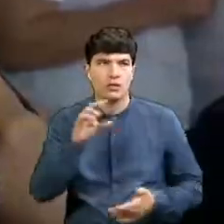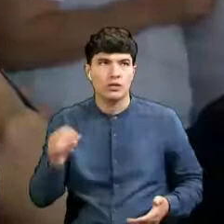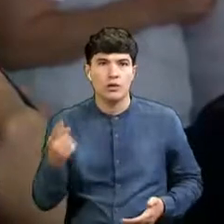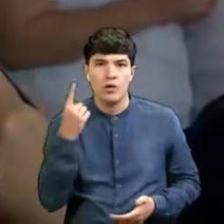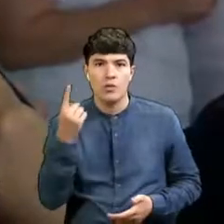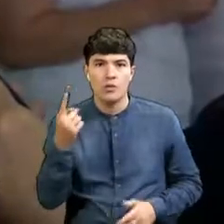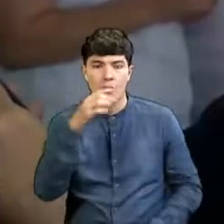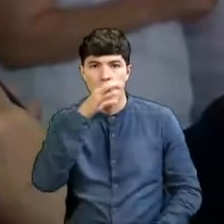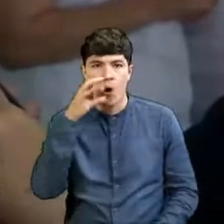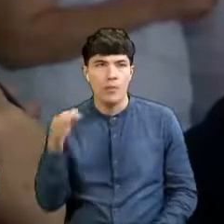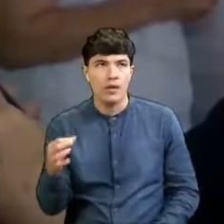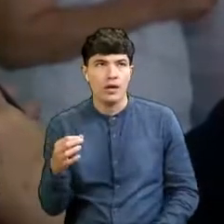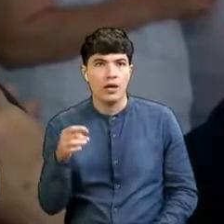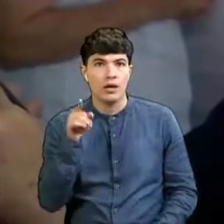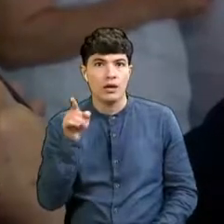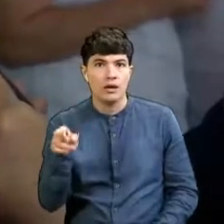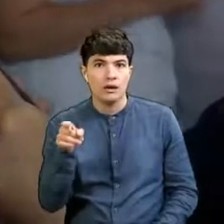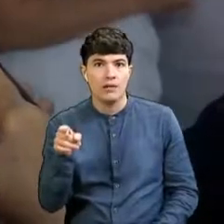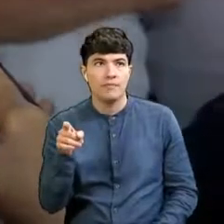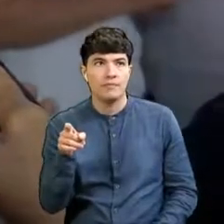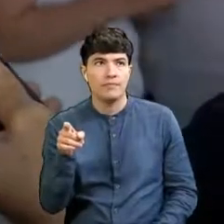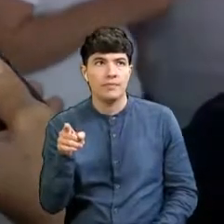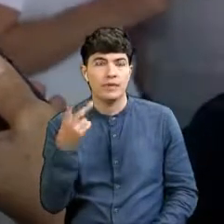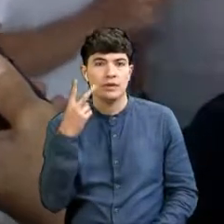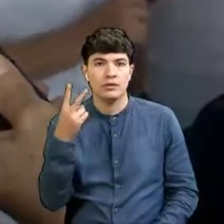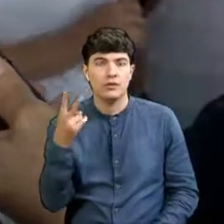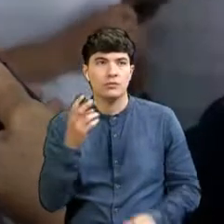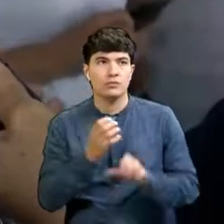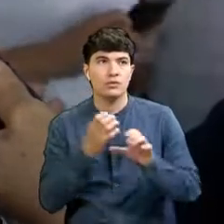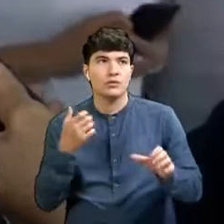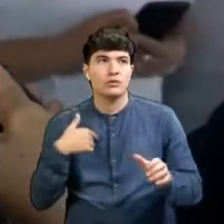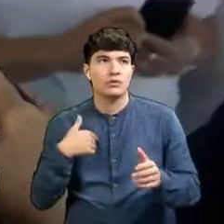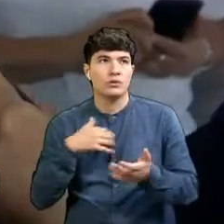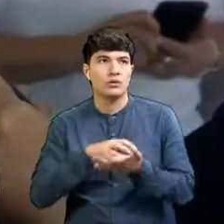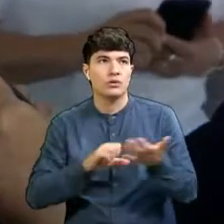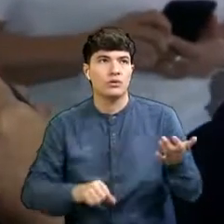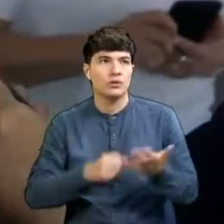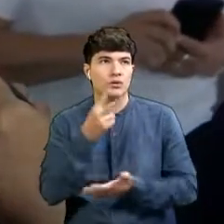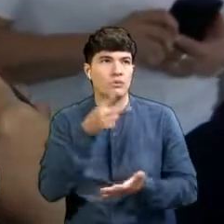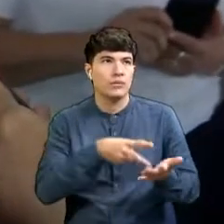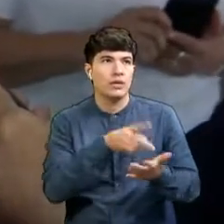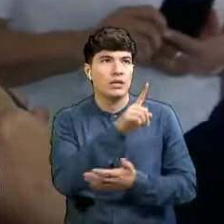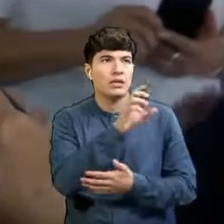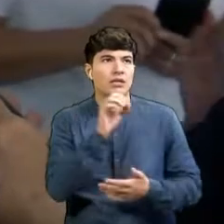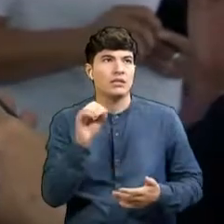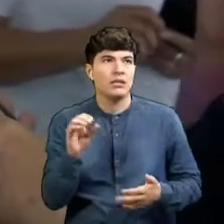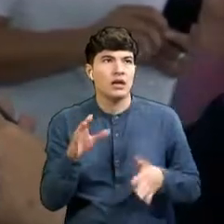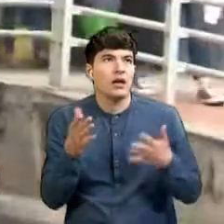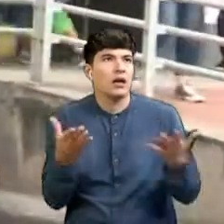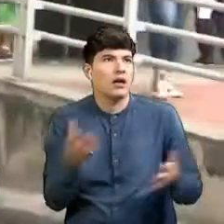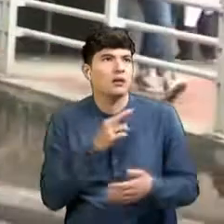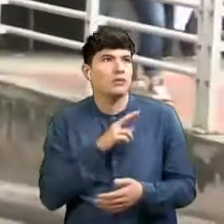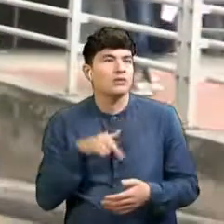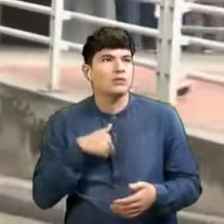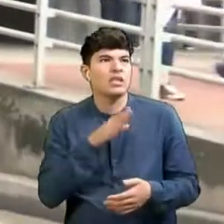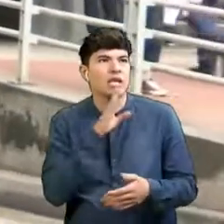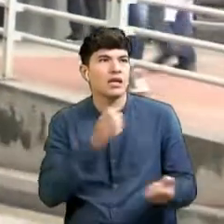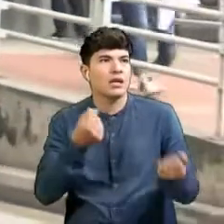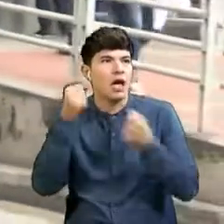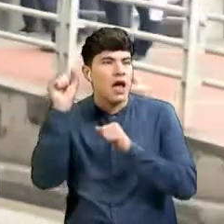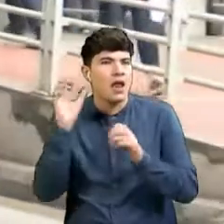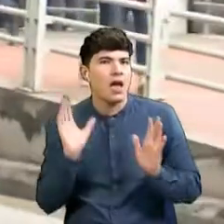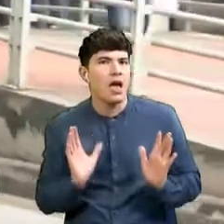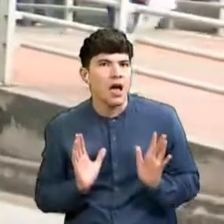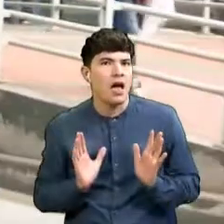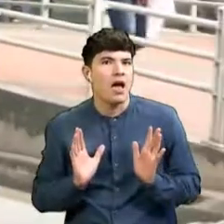hombrecito que tenía que tomar dulce le rebajen estás ahí a 2.100 entonces vamos a ver quién gana el